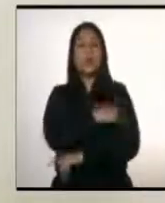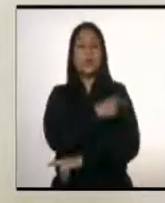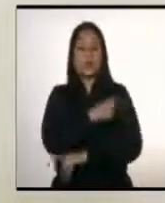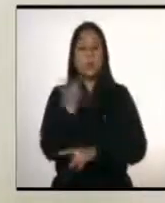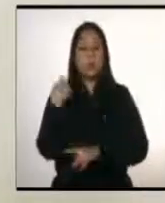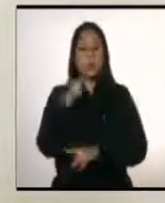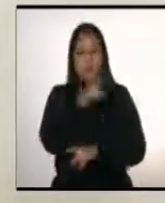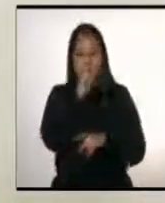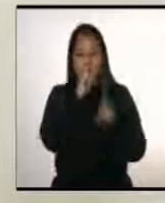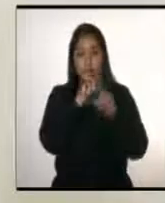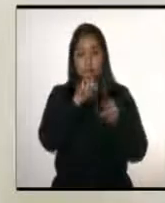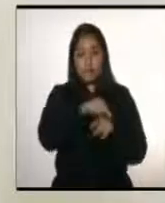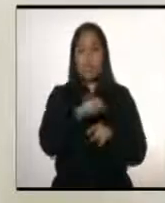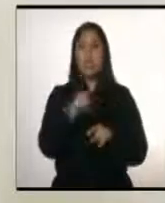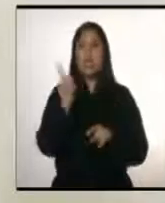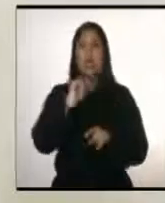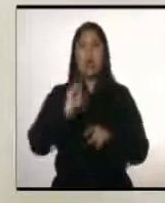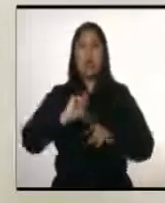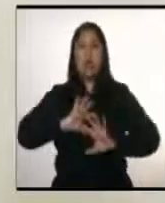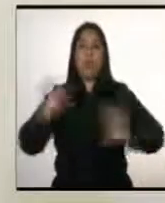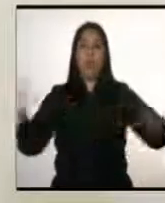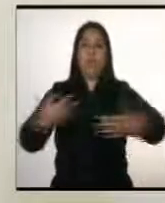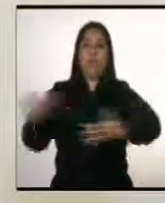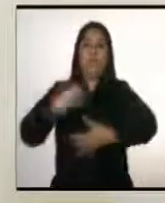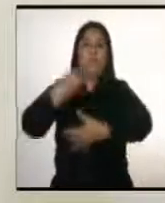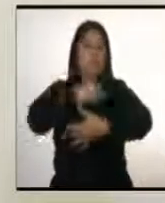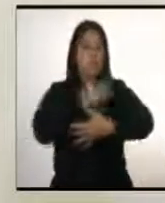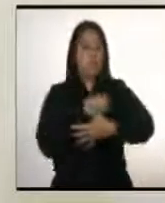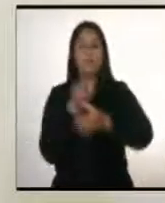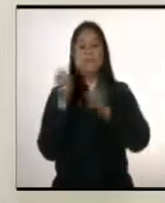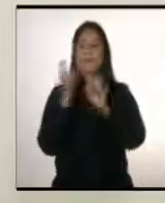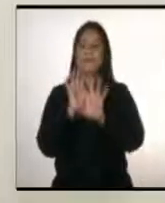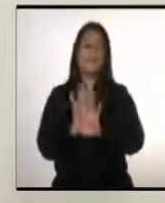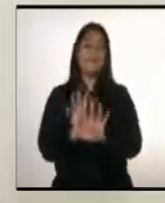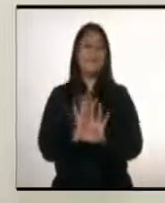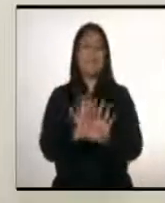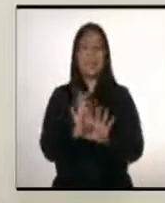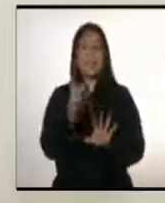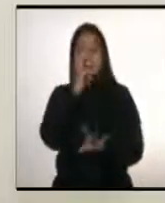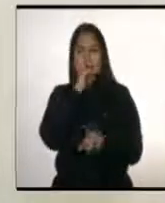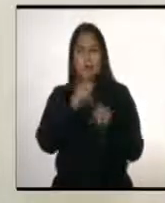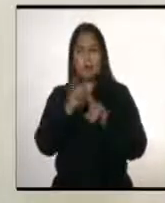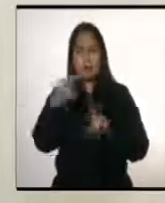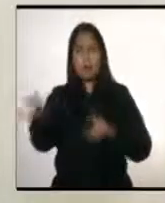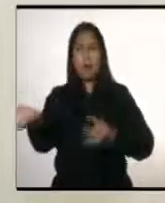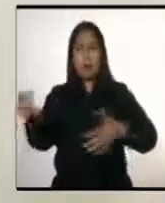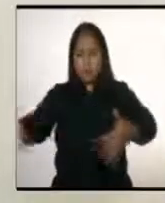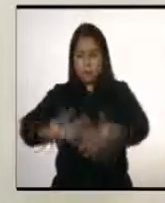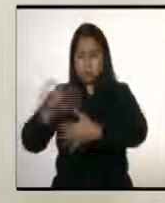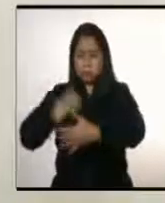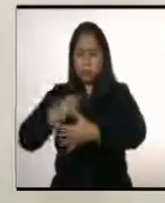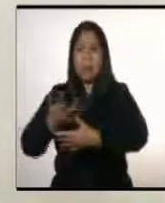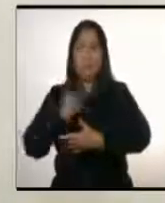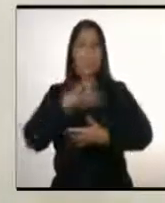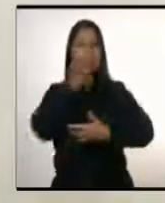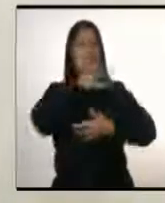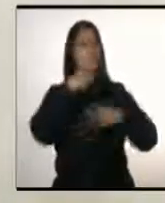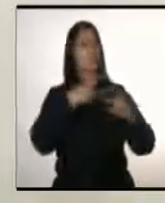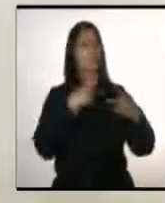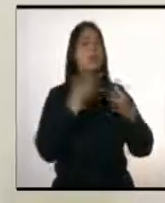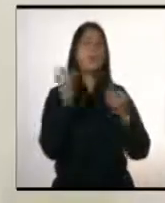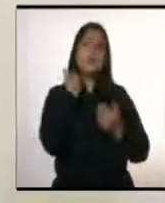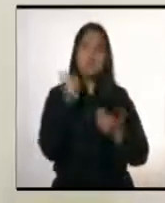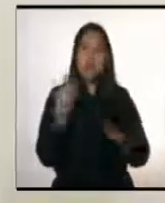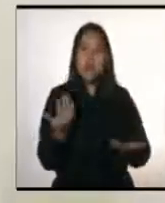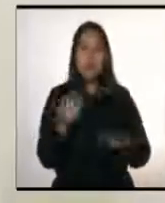el acaparamiento y perseguir a aquellas personas que están negociando con el dolor y el hambre ajena.